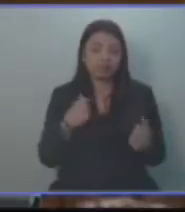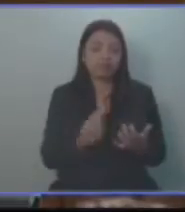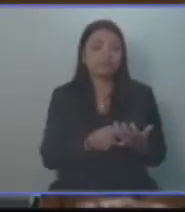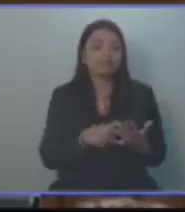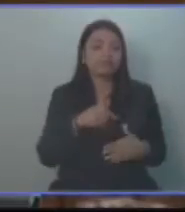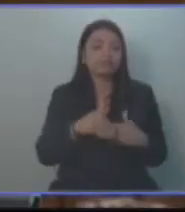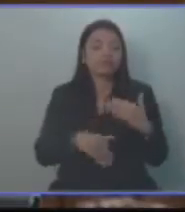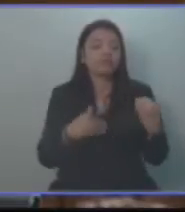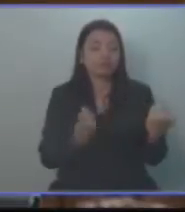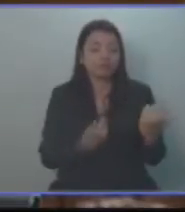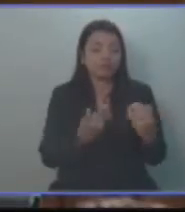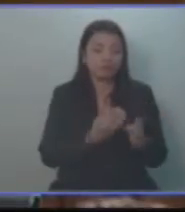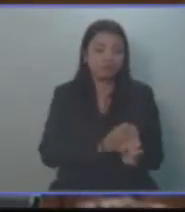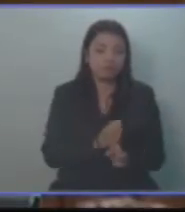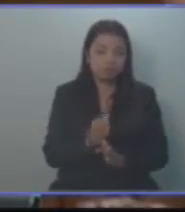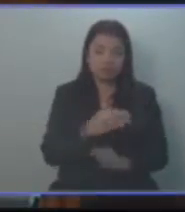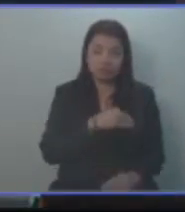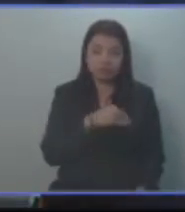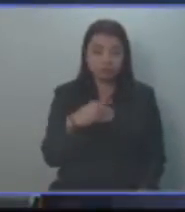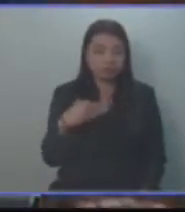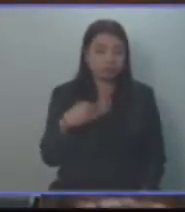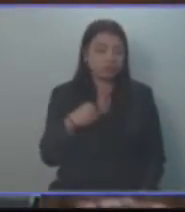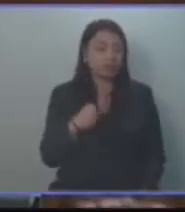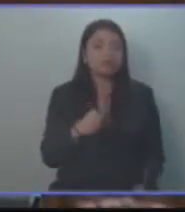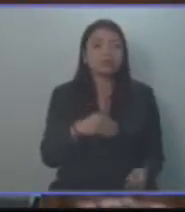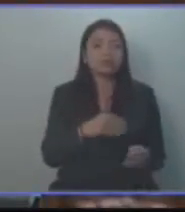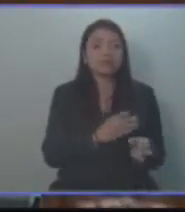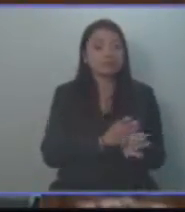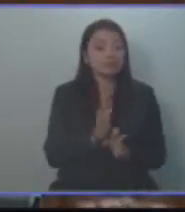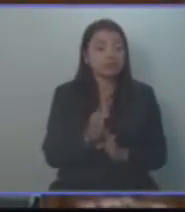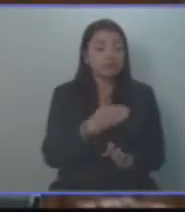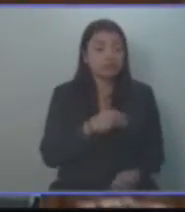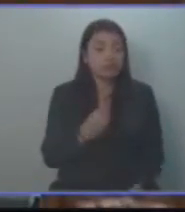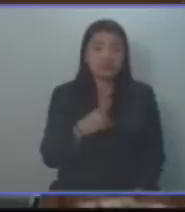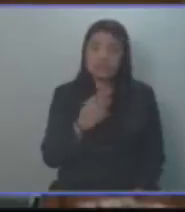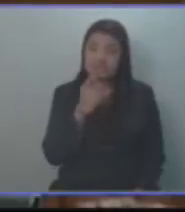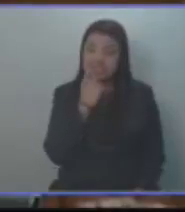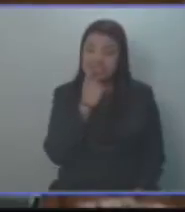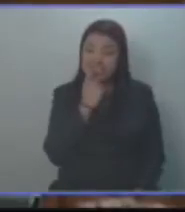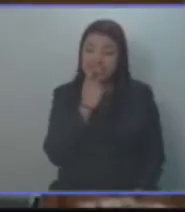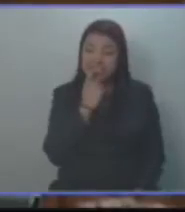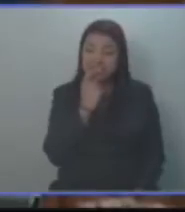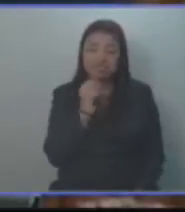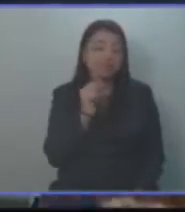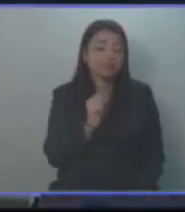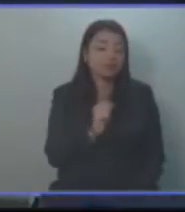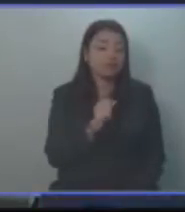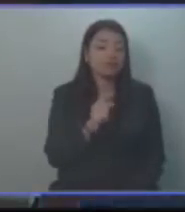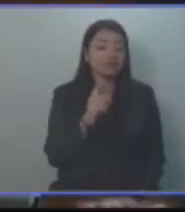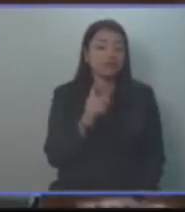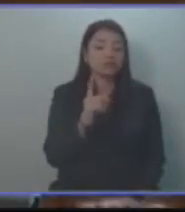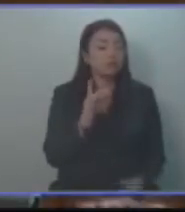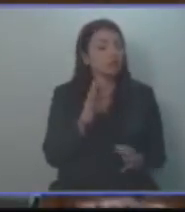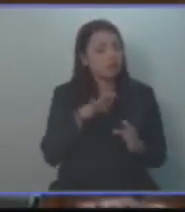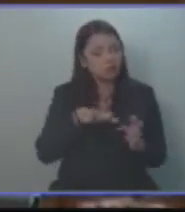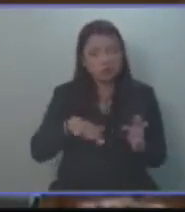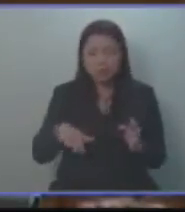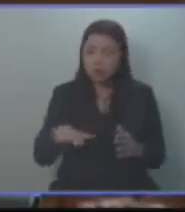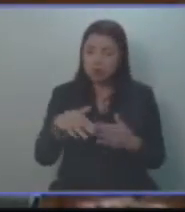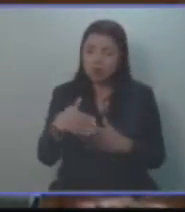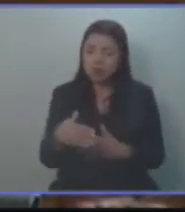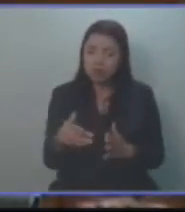las carreras de medicina y odontología y médicos u odontólogos residentes, área de descanso